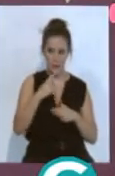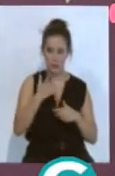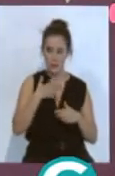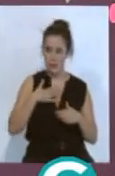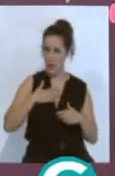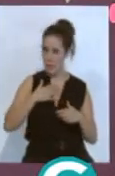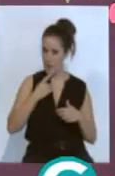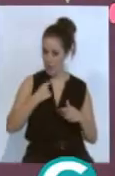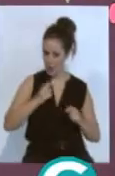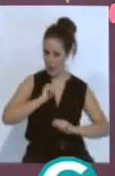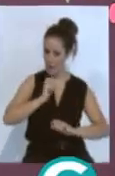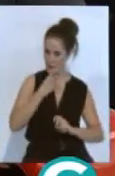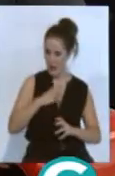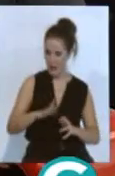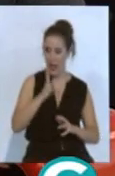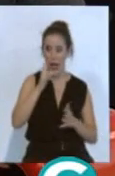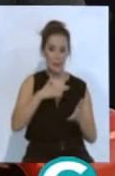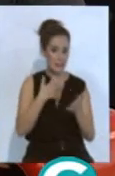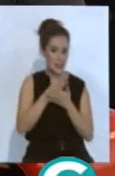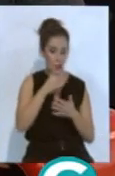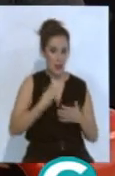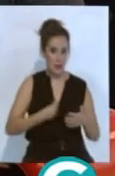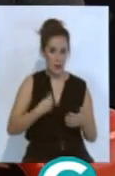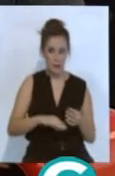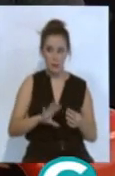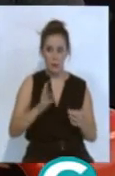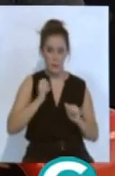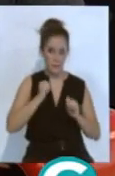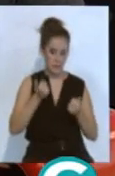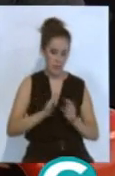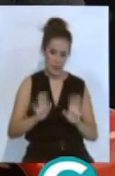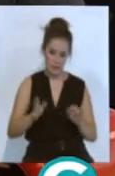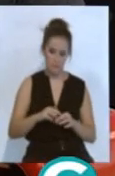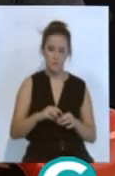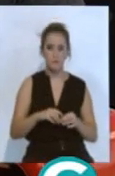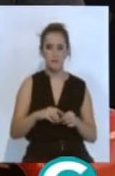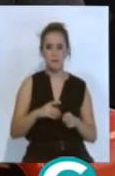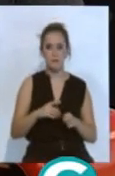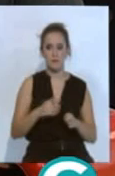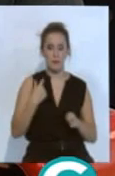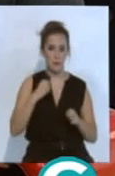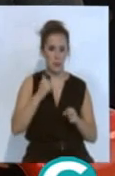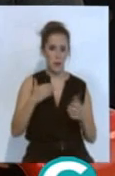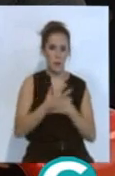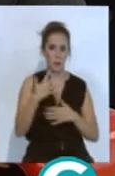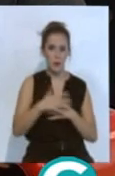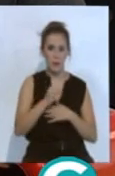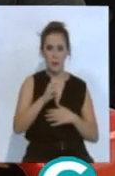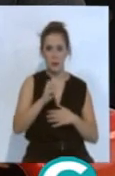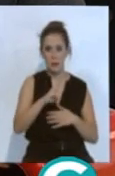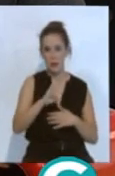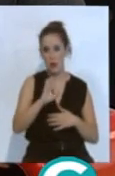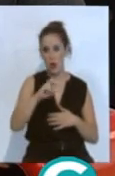dais, yo encantada de la vida, ¿eh? Hasta ahora mismo. Sí. No, tenemos... que empezar, nada más que cómo vamos a empezar. Vamos a empezar, vamos a empezar con el popurrí de los peperonis.